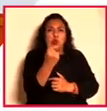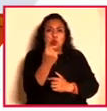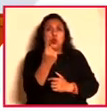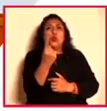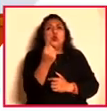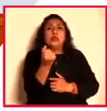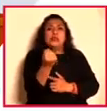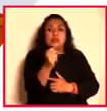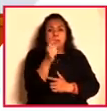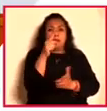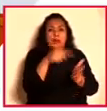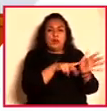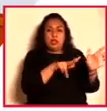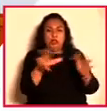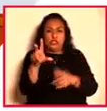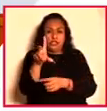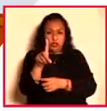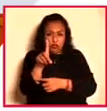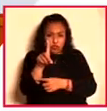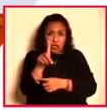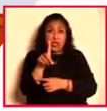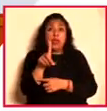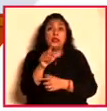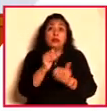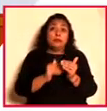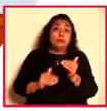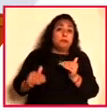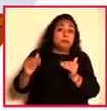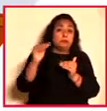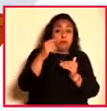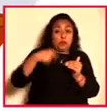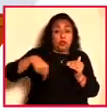21 de septiembre de 1830, cuando se eleva al rango de villa. Somos una